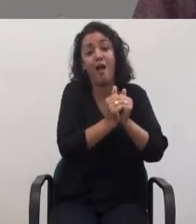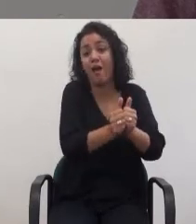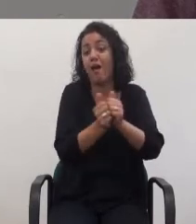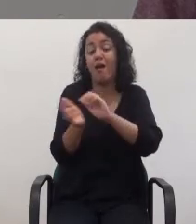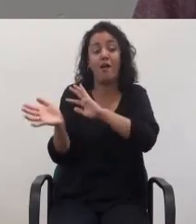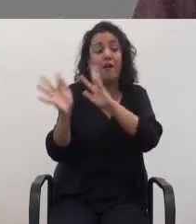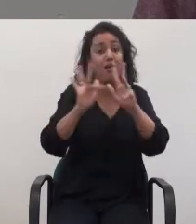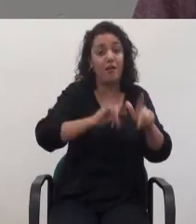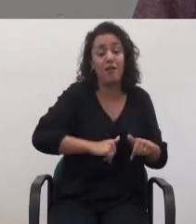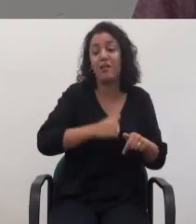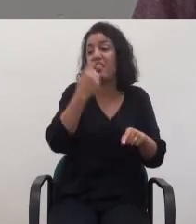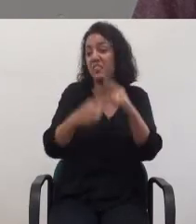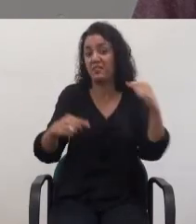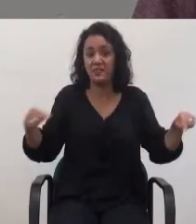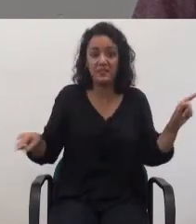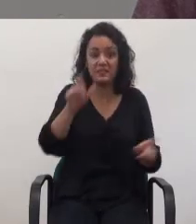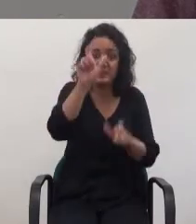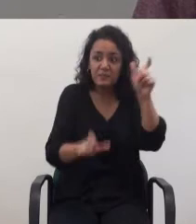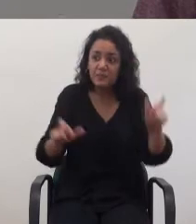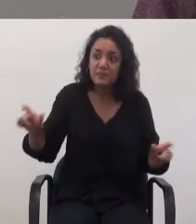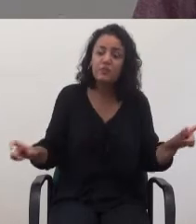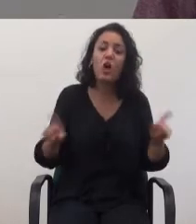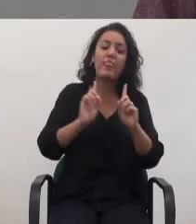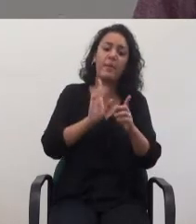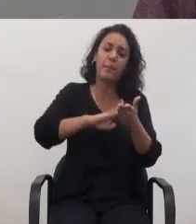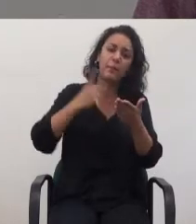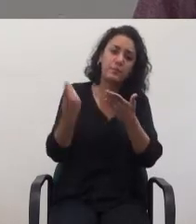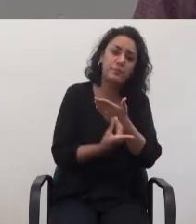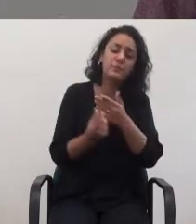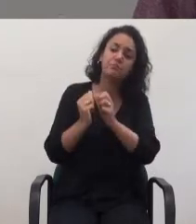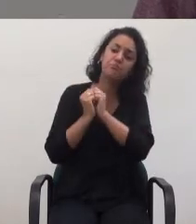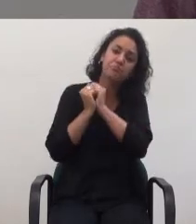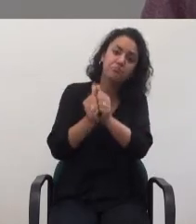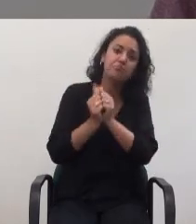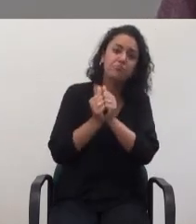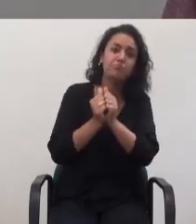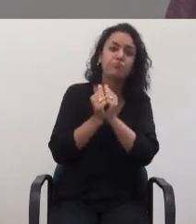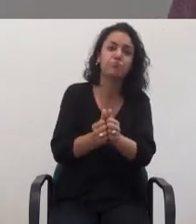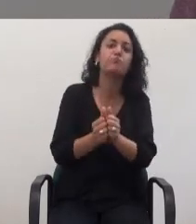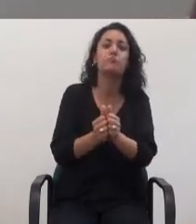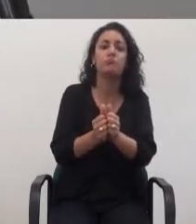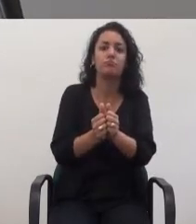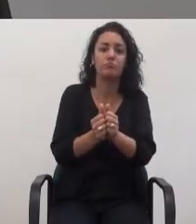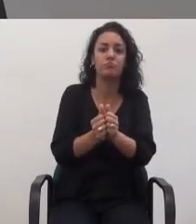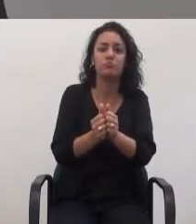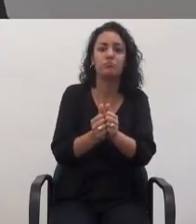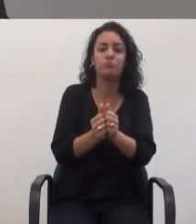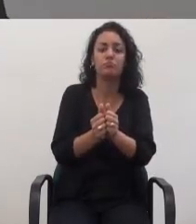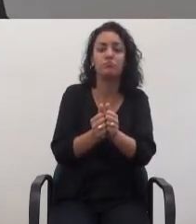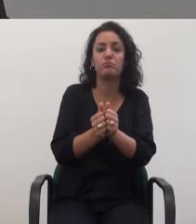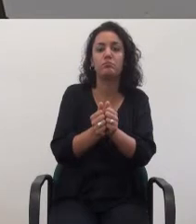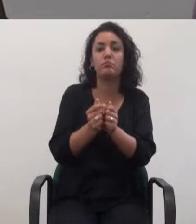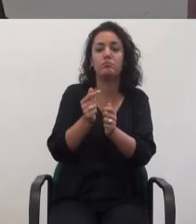desde distintos actores, desde un proyecto institucional, de los órdenes, de la directiva, de un orden